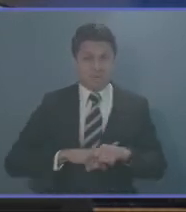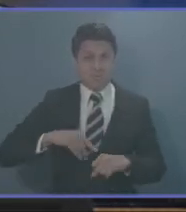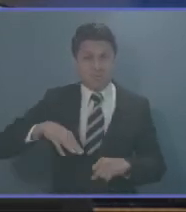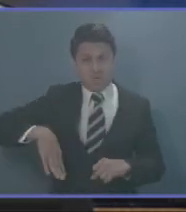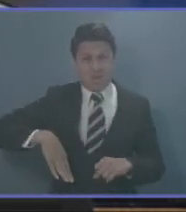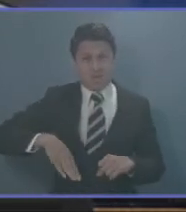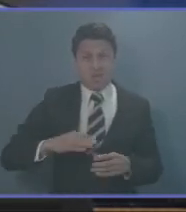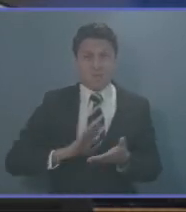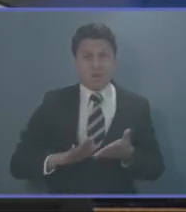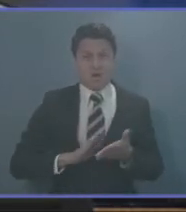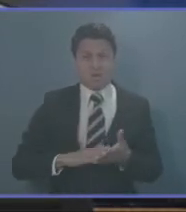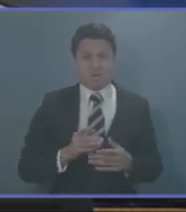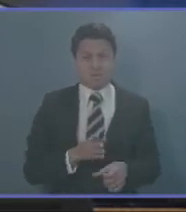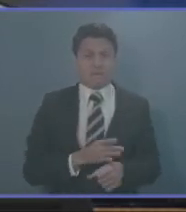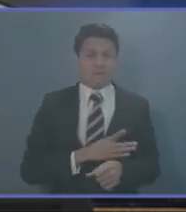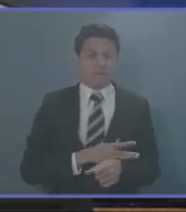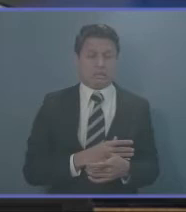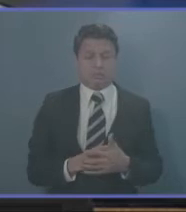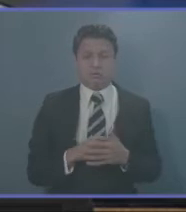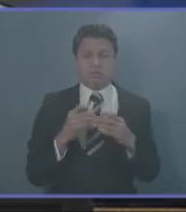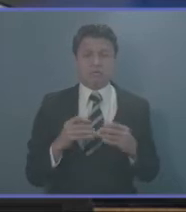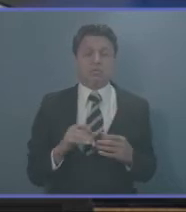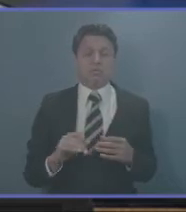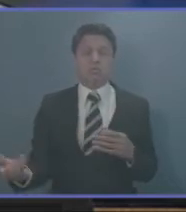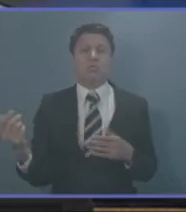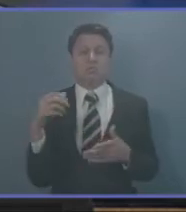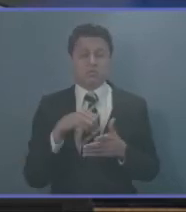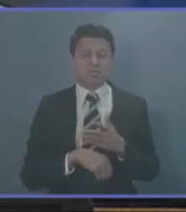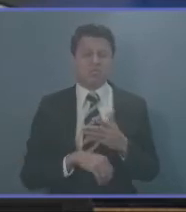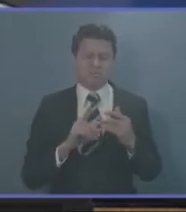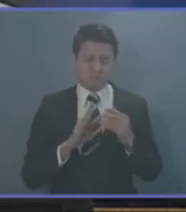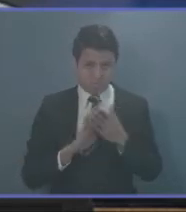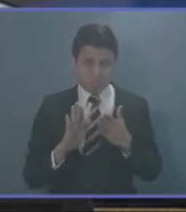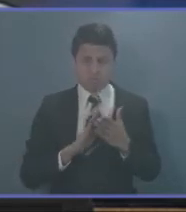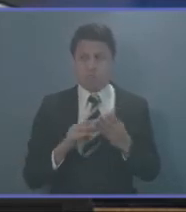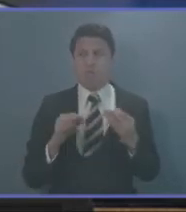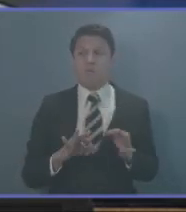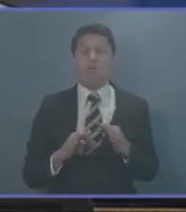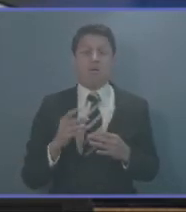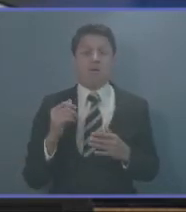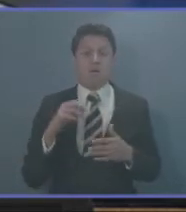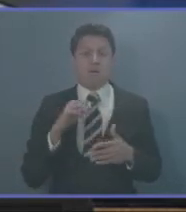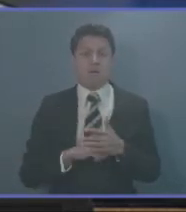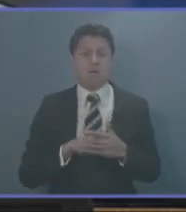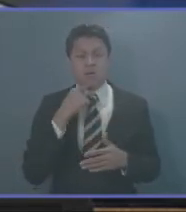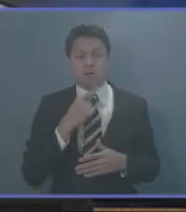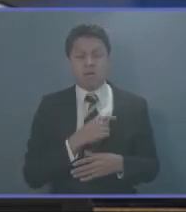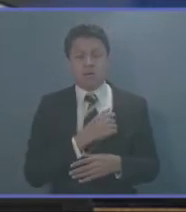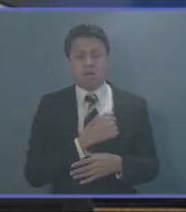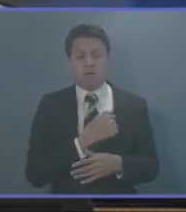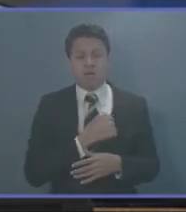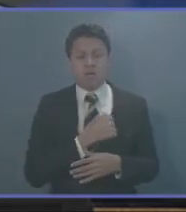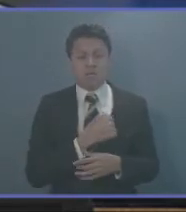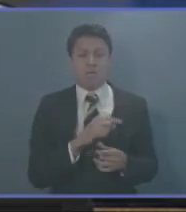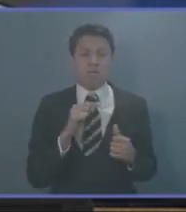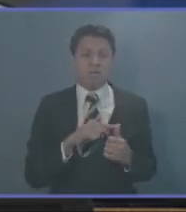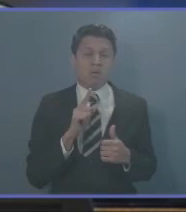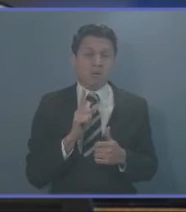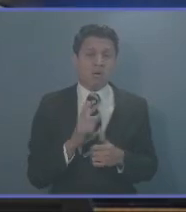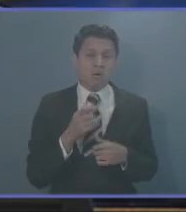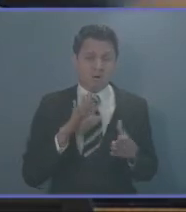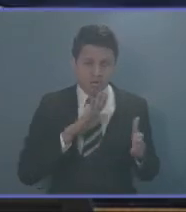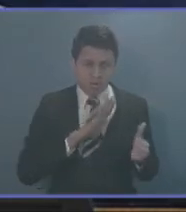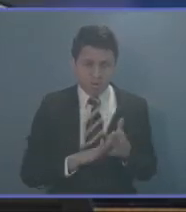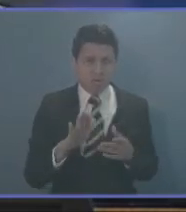1. Forma de extinción tributaria, artículo 29. Las formas de extinción de la obligación tributaria municipal son: A, el